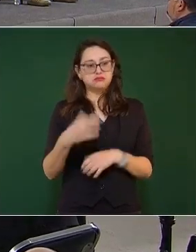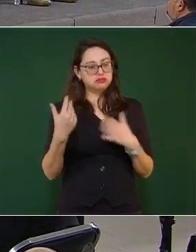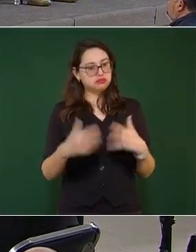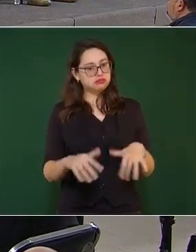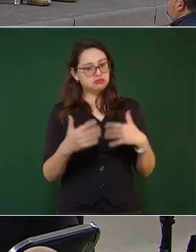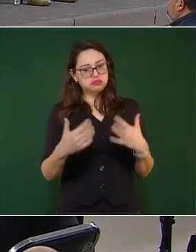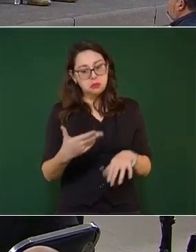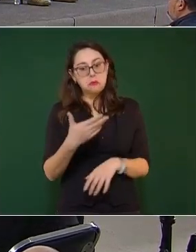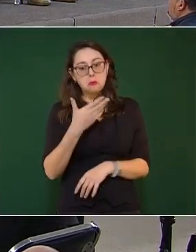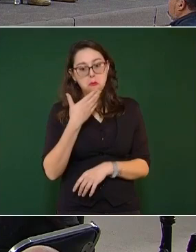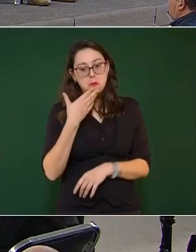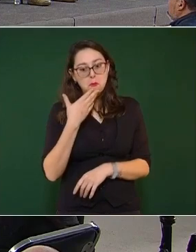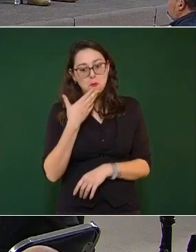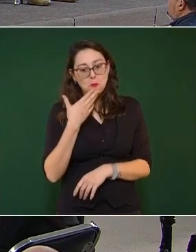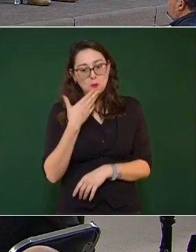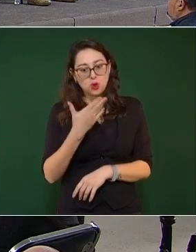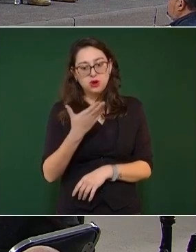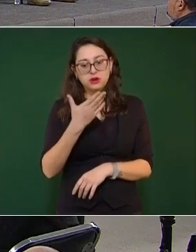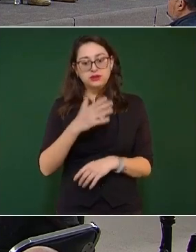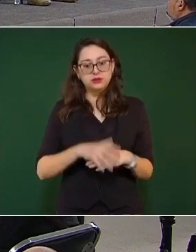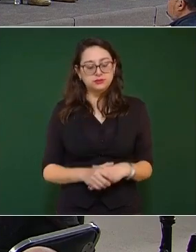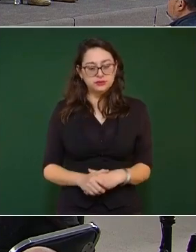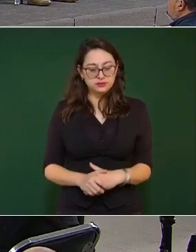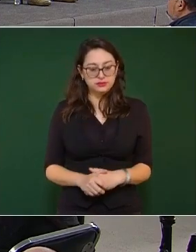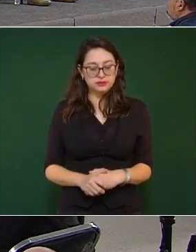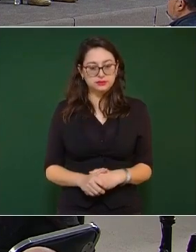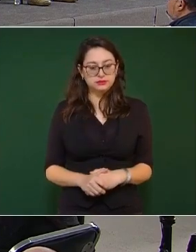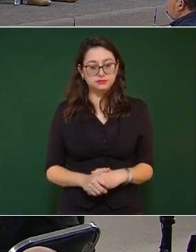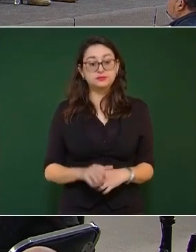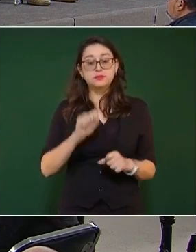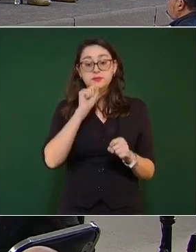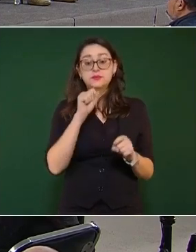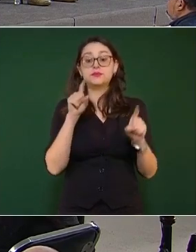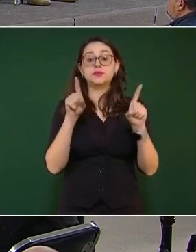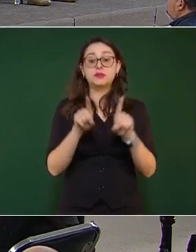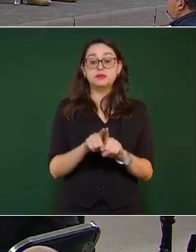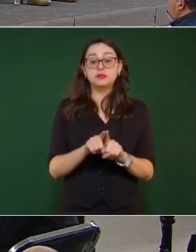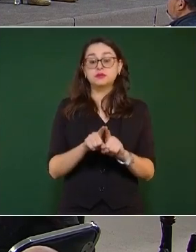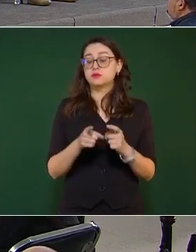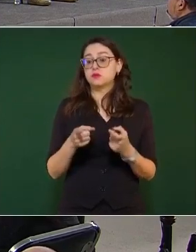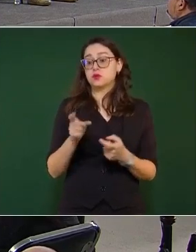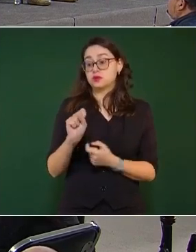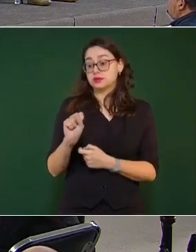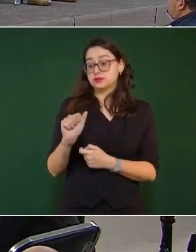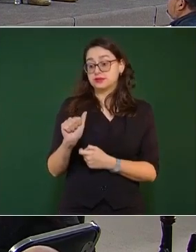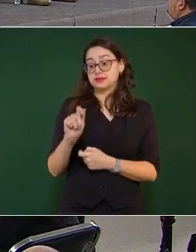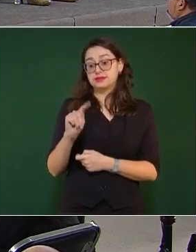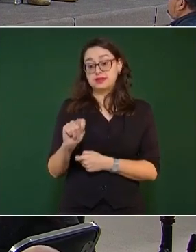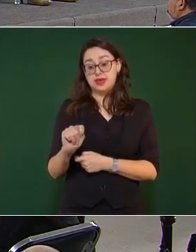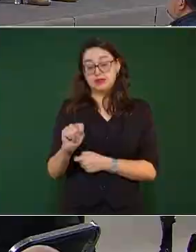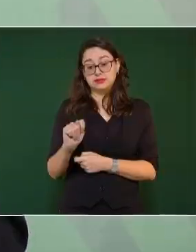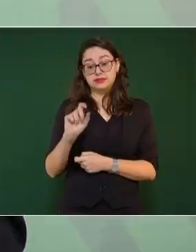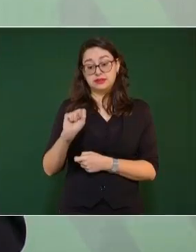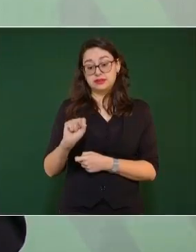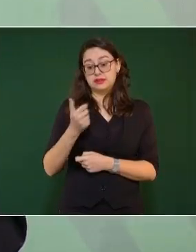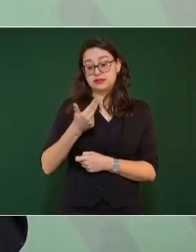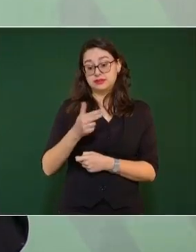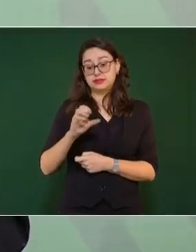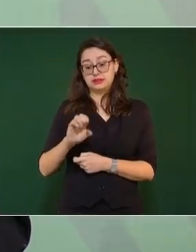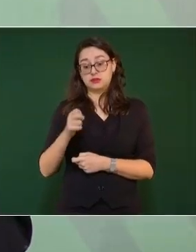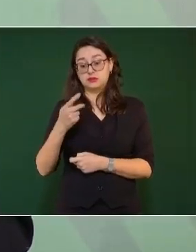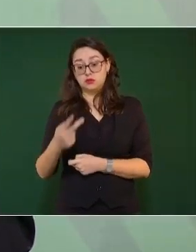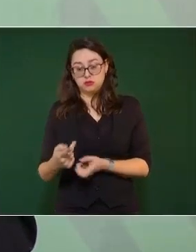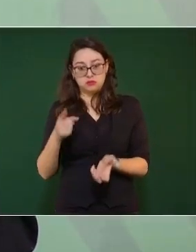Muy bien, los servidores públicos de Hacienda, ahí están los